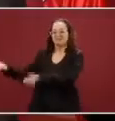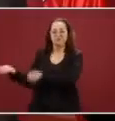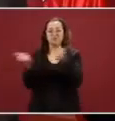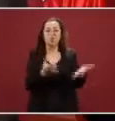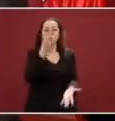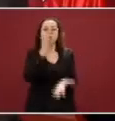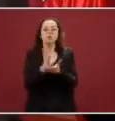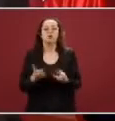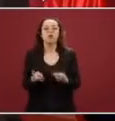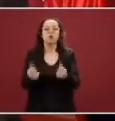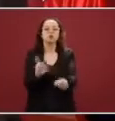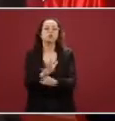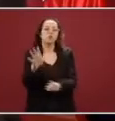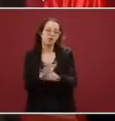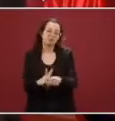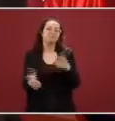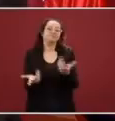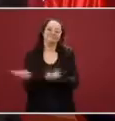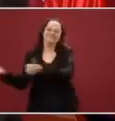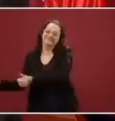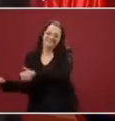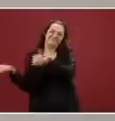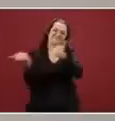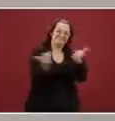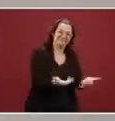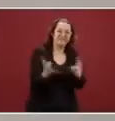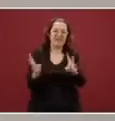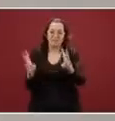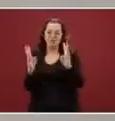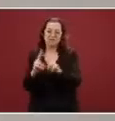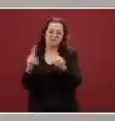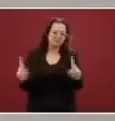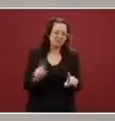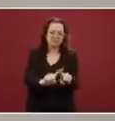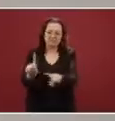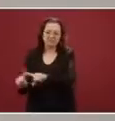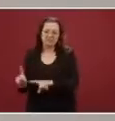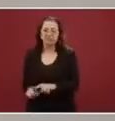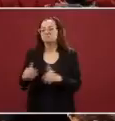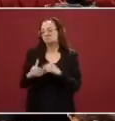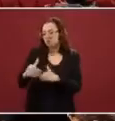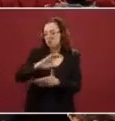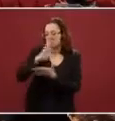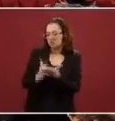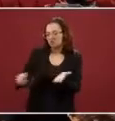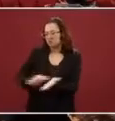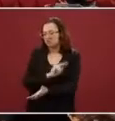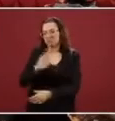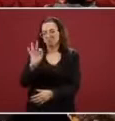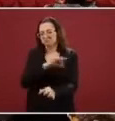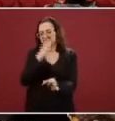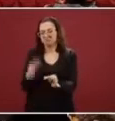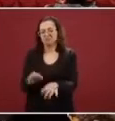es su traslado, su procesamiento y, en todo caso, el cumplimiento o la extensión de las garantías. La siguiente, por favor.